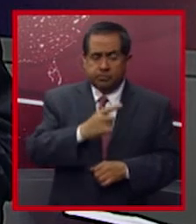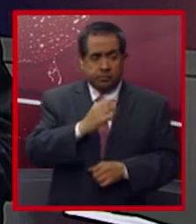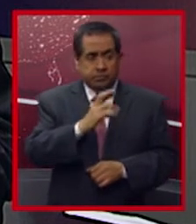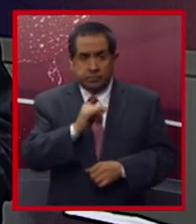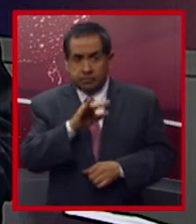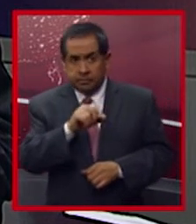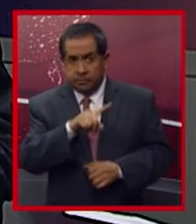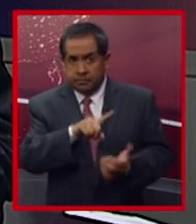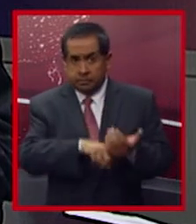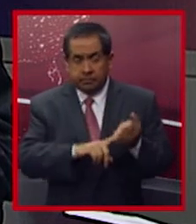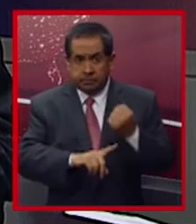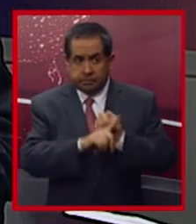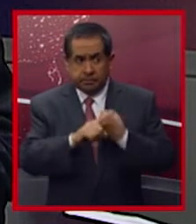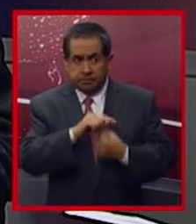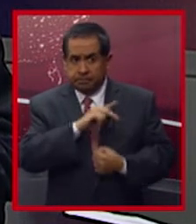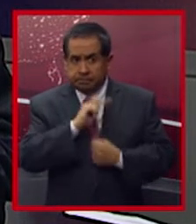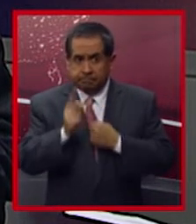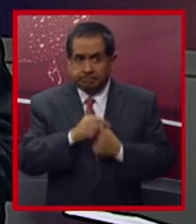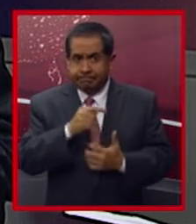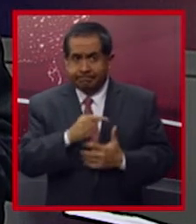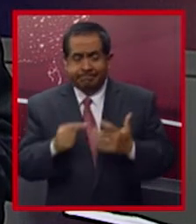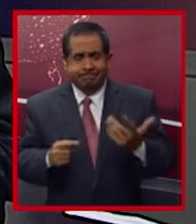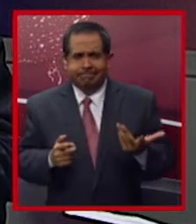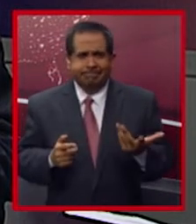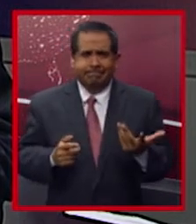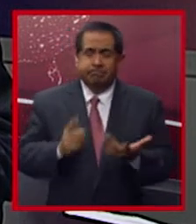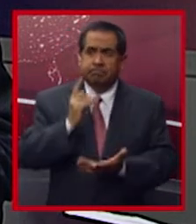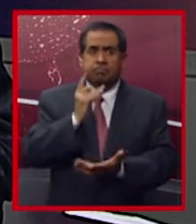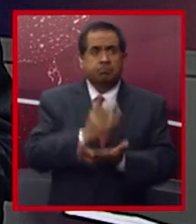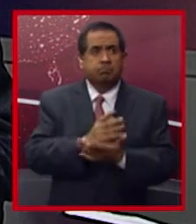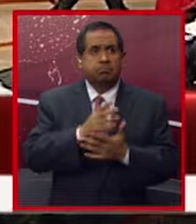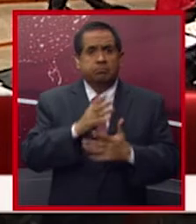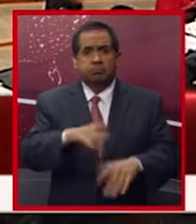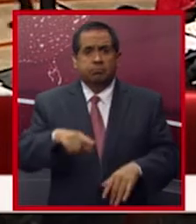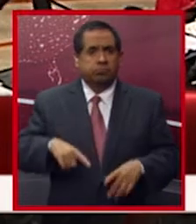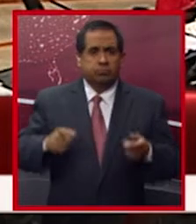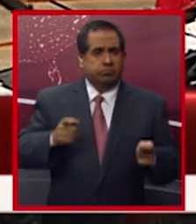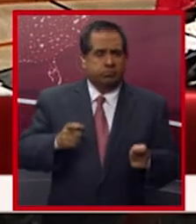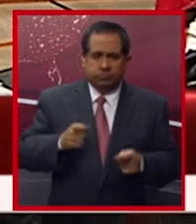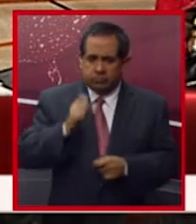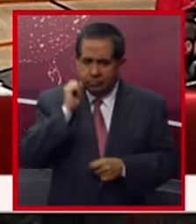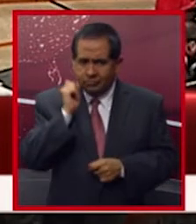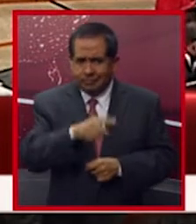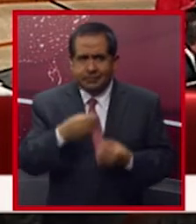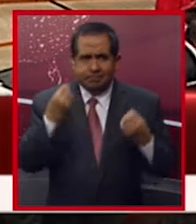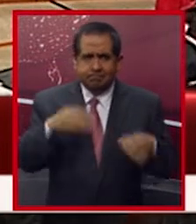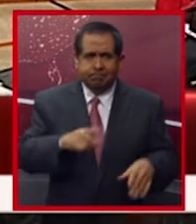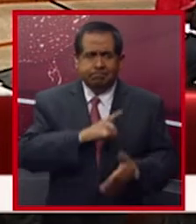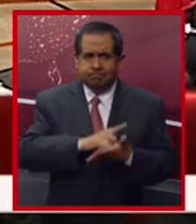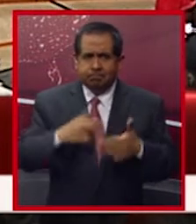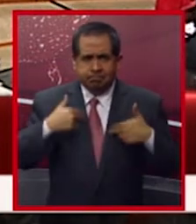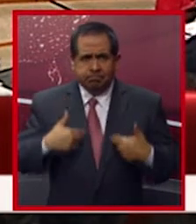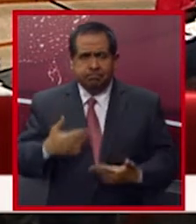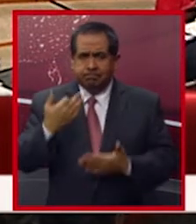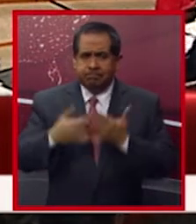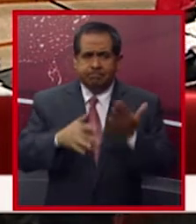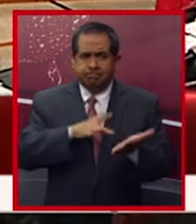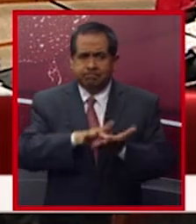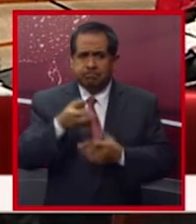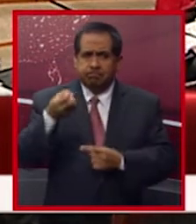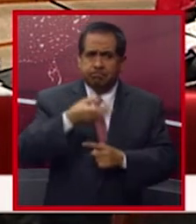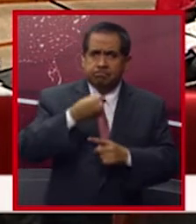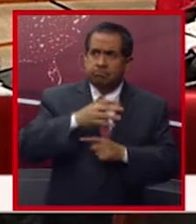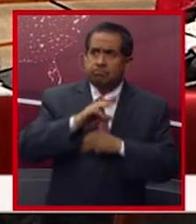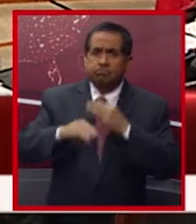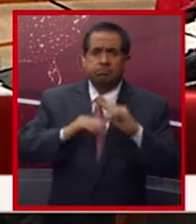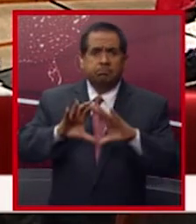y económica del país en cuestión no es una crisis solo de régimen, sino de derechos humanos, democracia y apoyos humanitarios, dado que se está